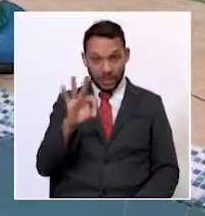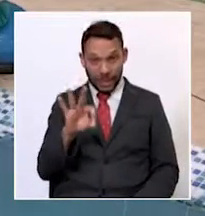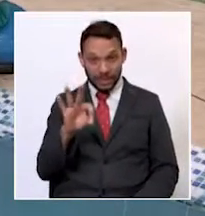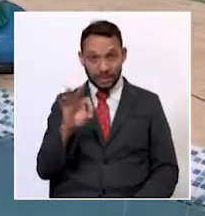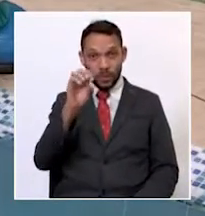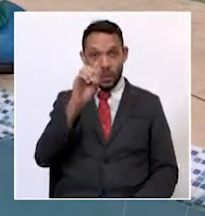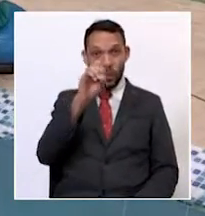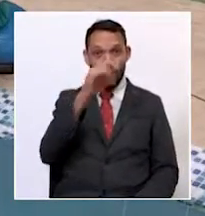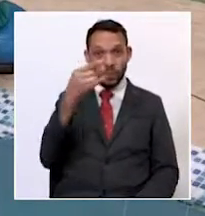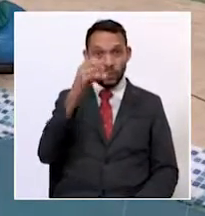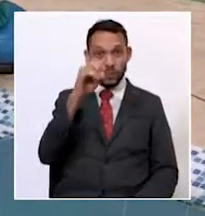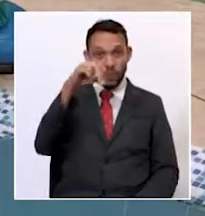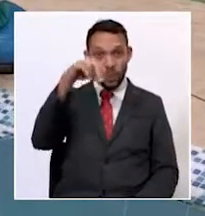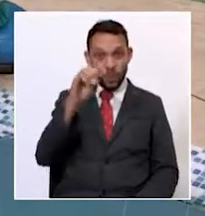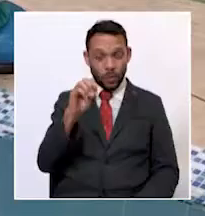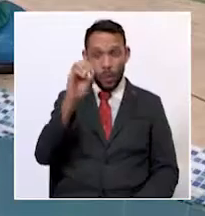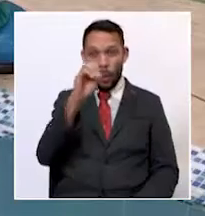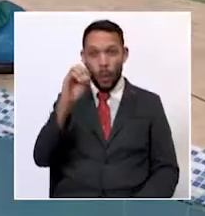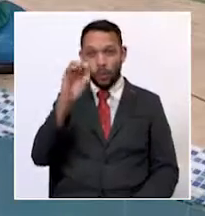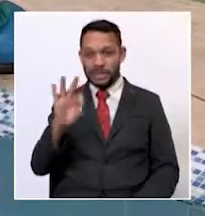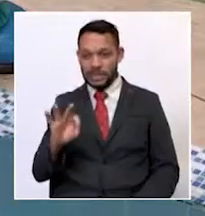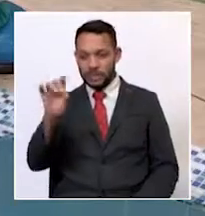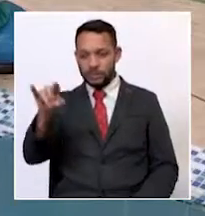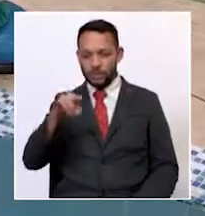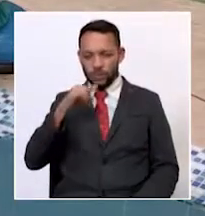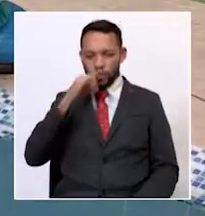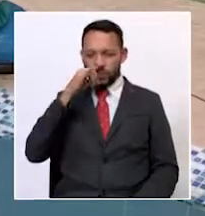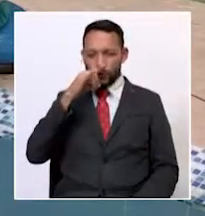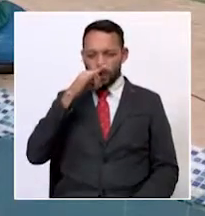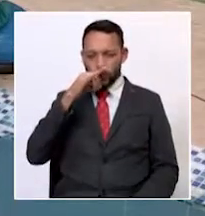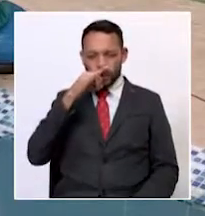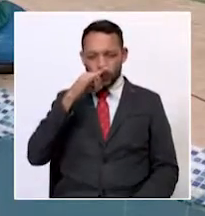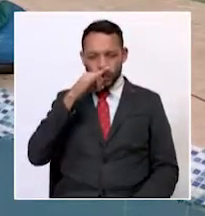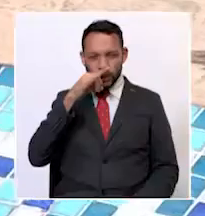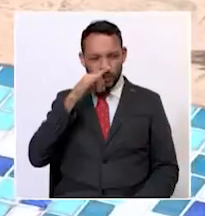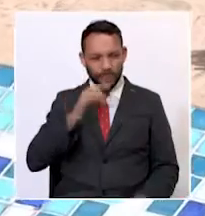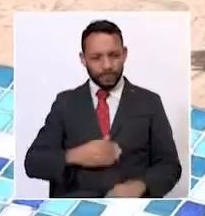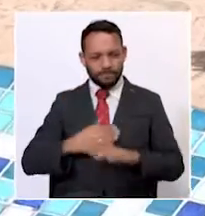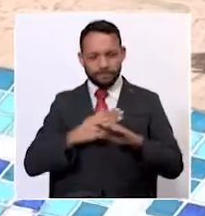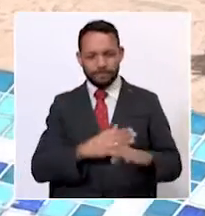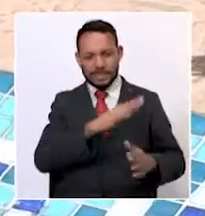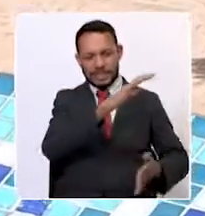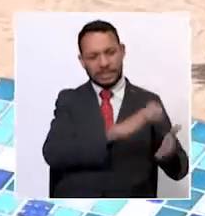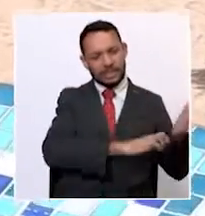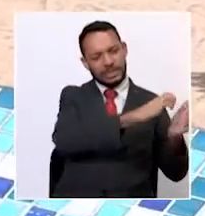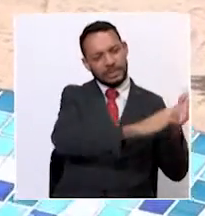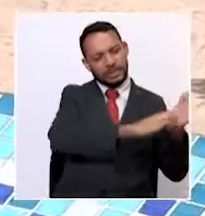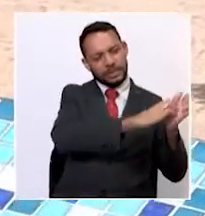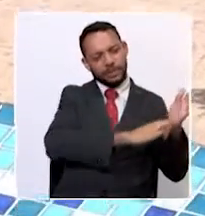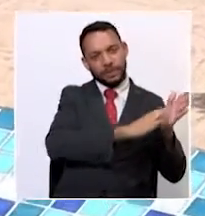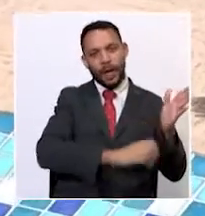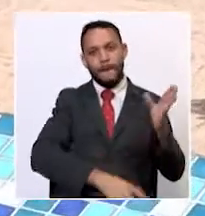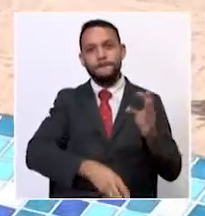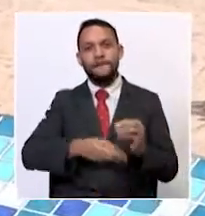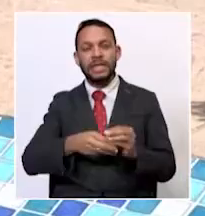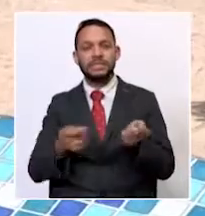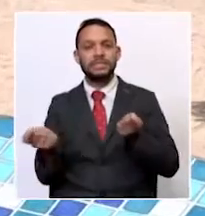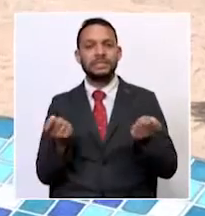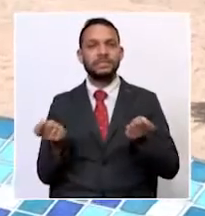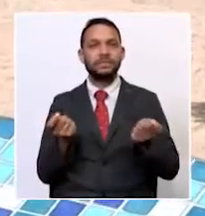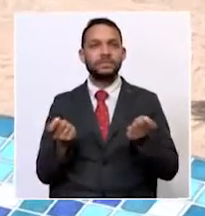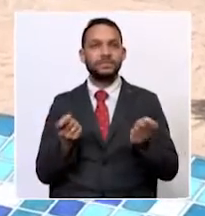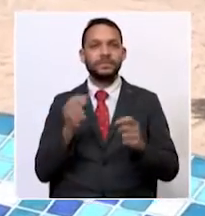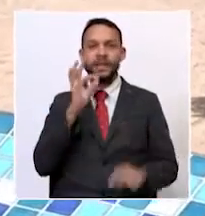sauna de infrarrojo lejano, donde suda y elimina metales pesados, donde le ponemos una aplicación o una introducción de